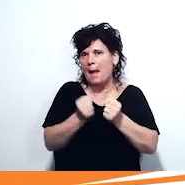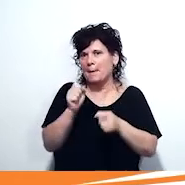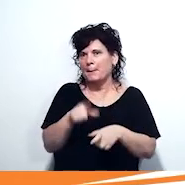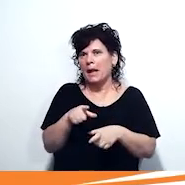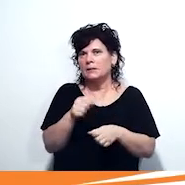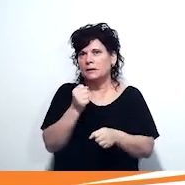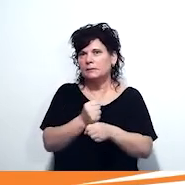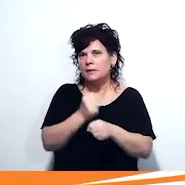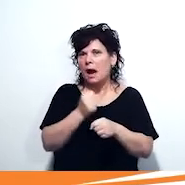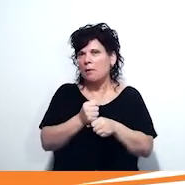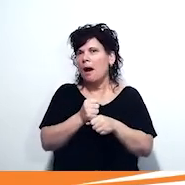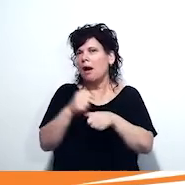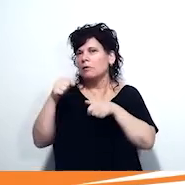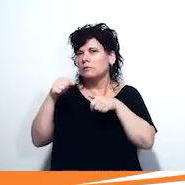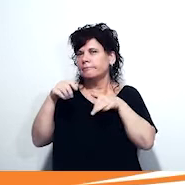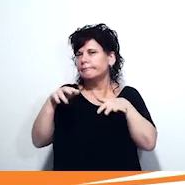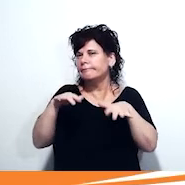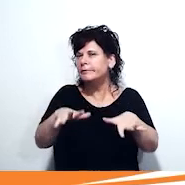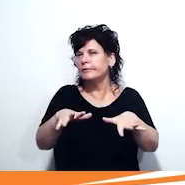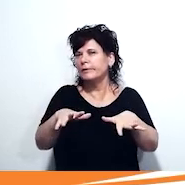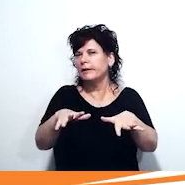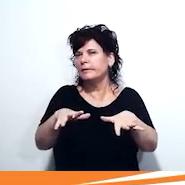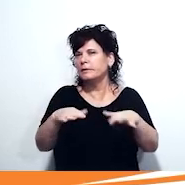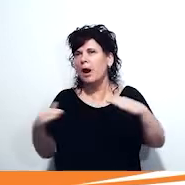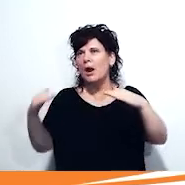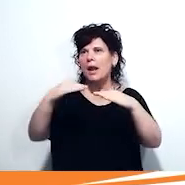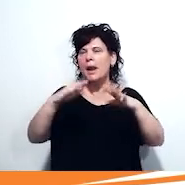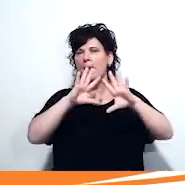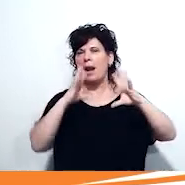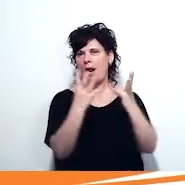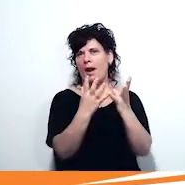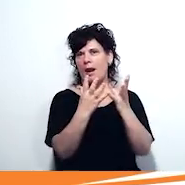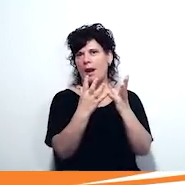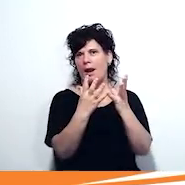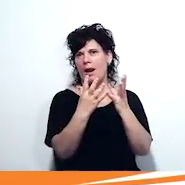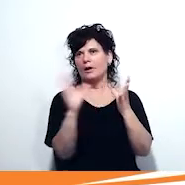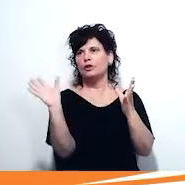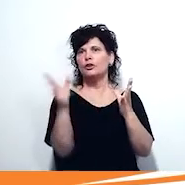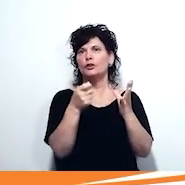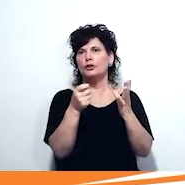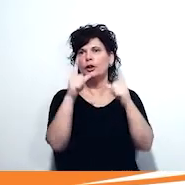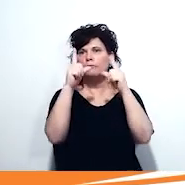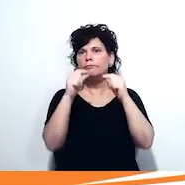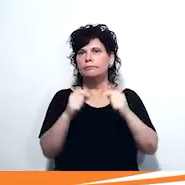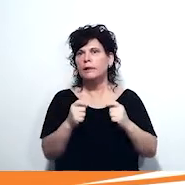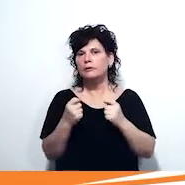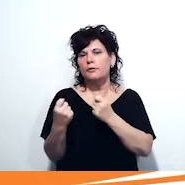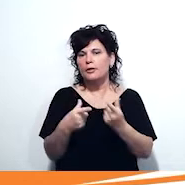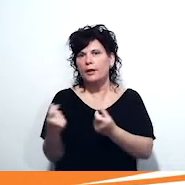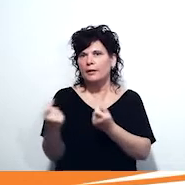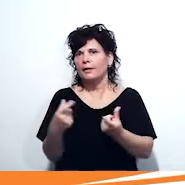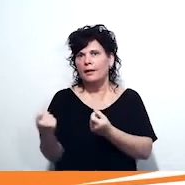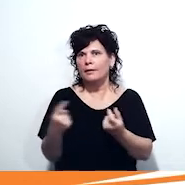ejercen su trabajo y su influencia a nivel planetario, pero todos proveen datos, sin embargo ellos son los